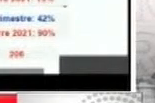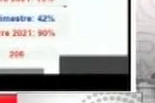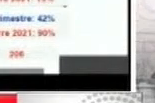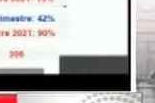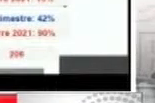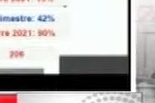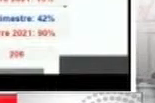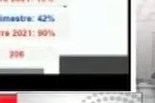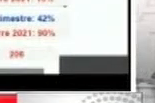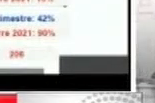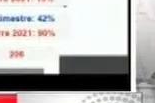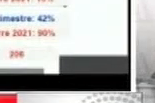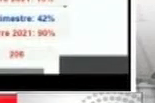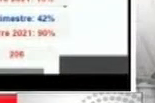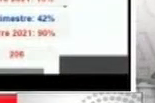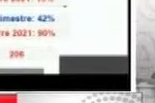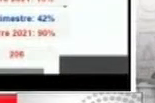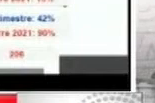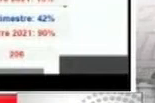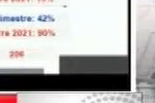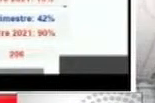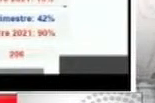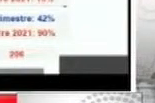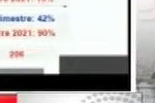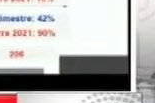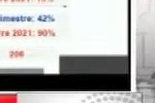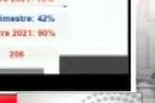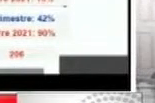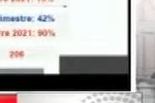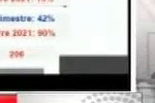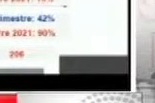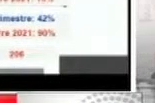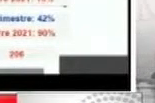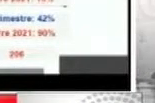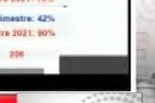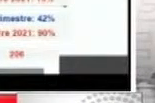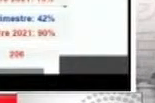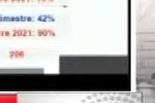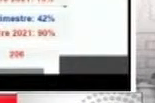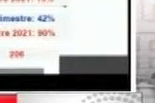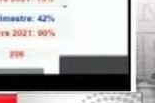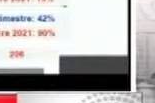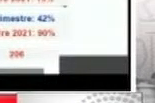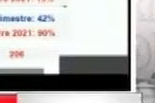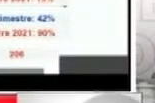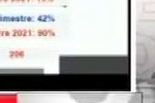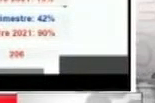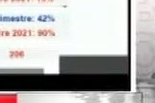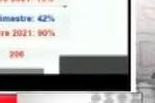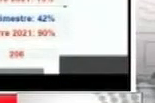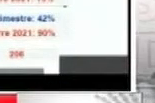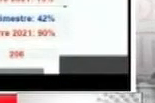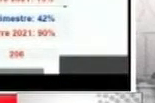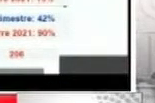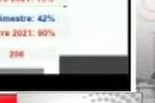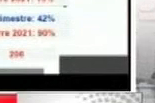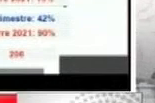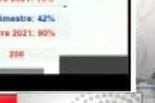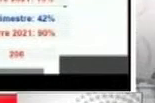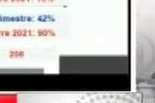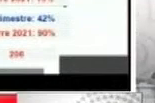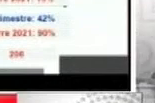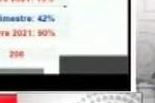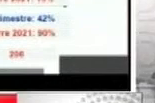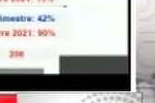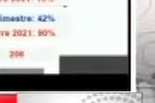eso nos significaría un ahorro de varios millones de soles, ¿no? Igual los pacientes